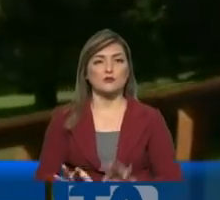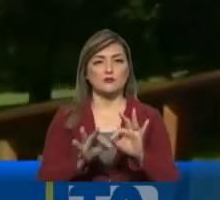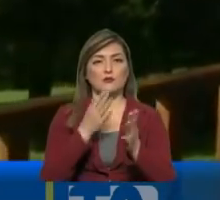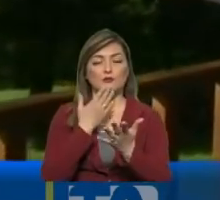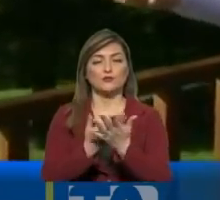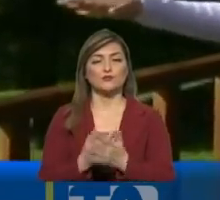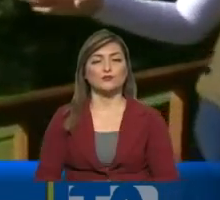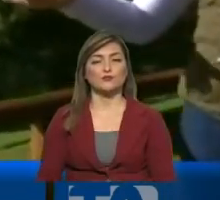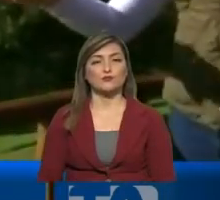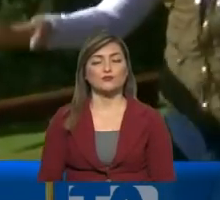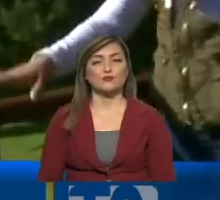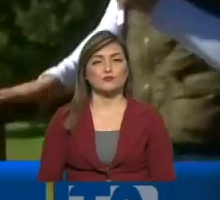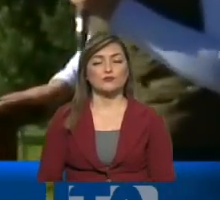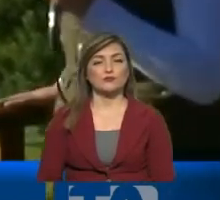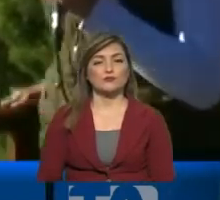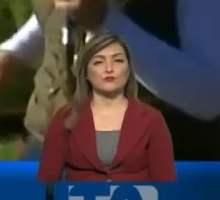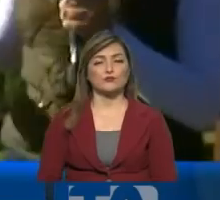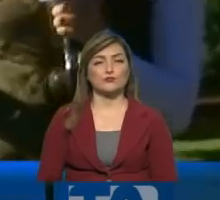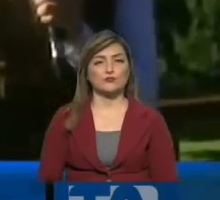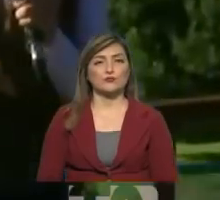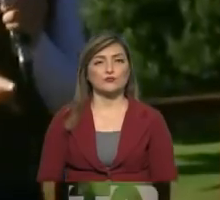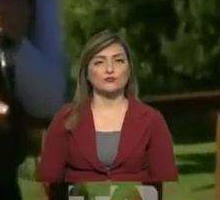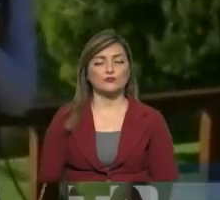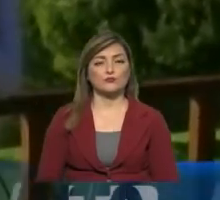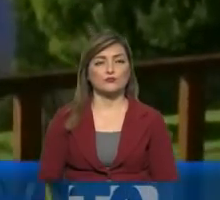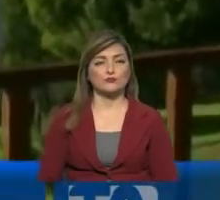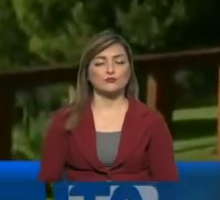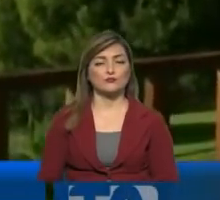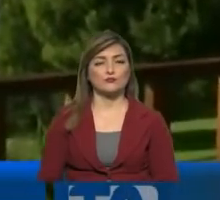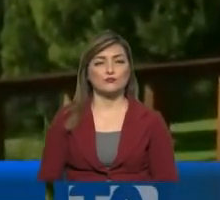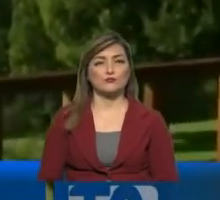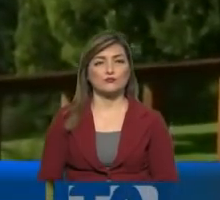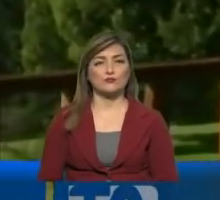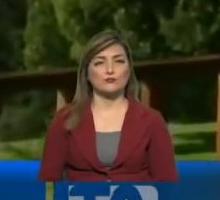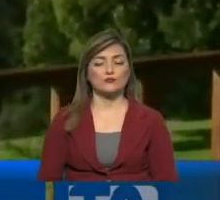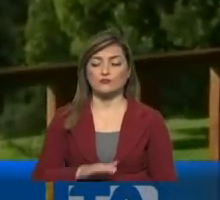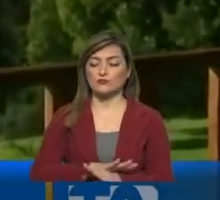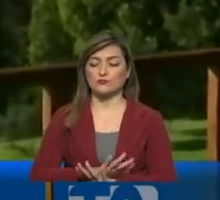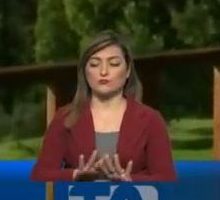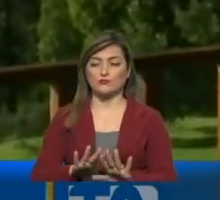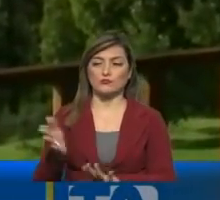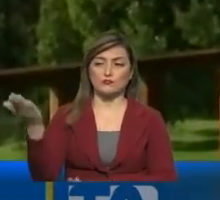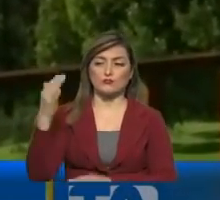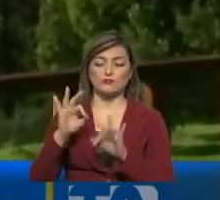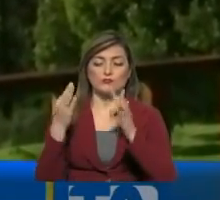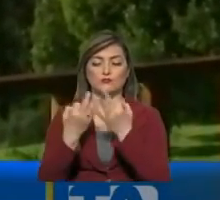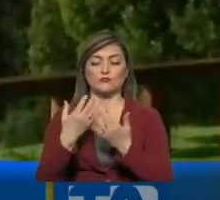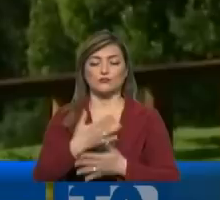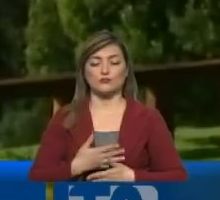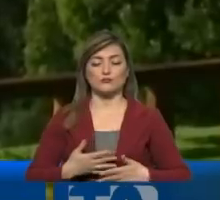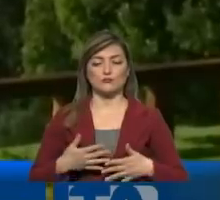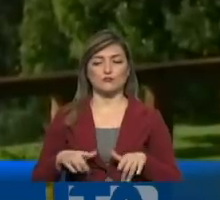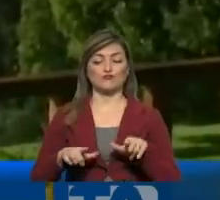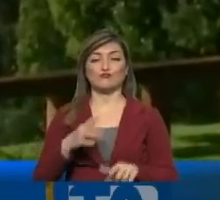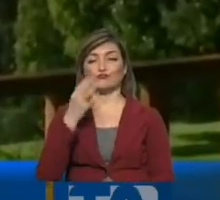muchísimas gracias. Ya saben, compañeras, la invitación ya está hecho. Vengan con su familia, disfruten de este